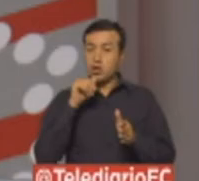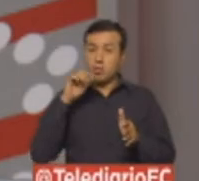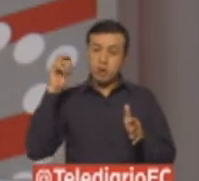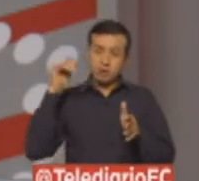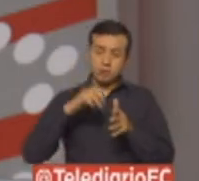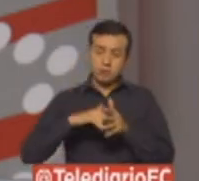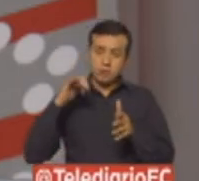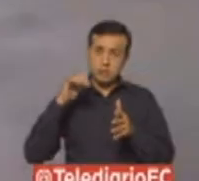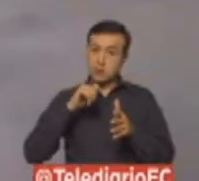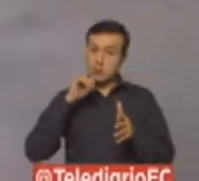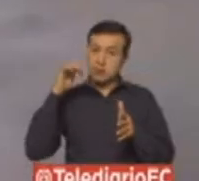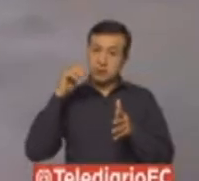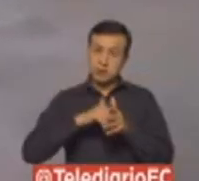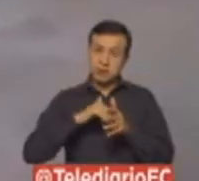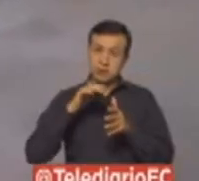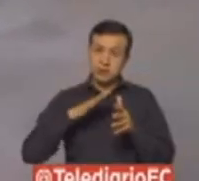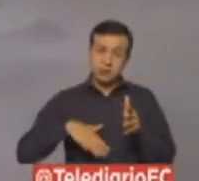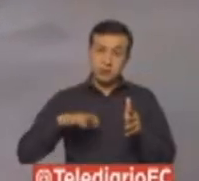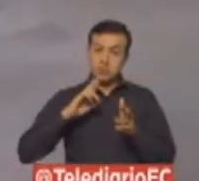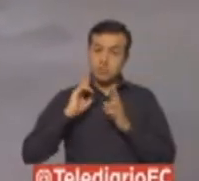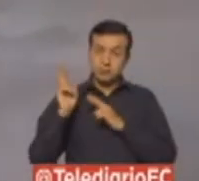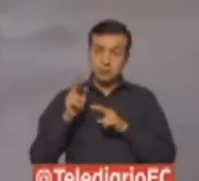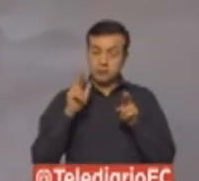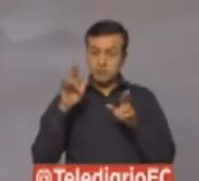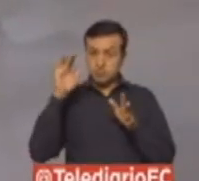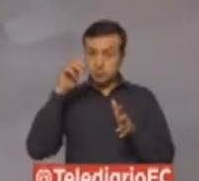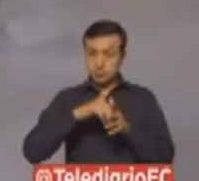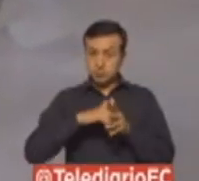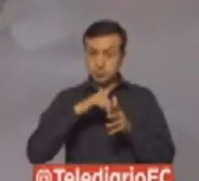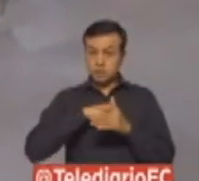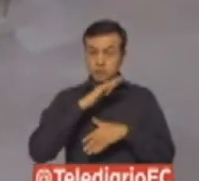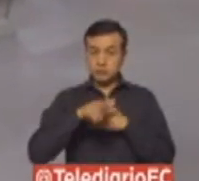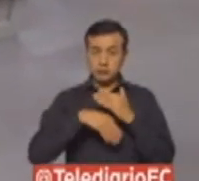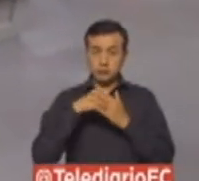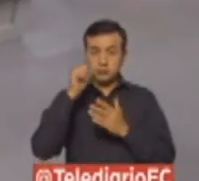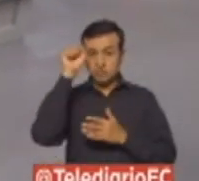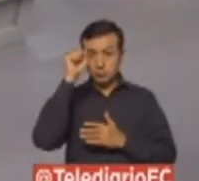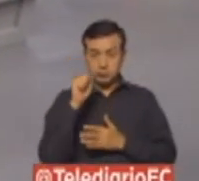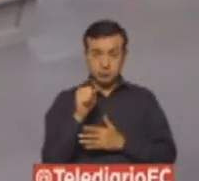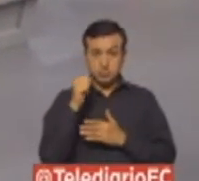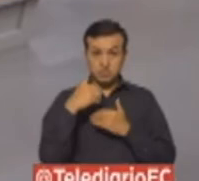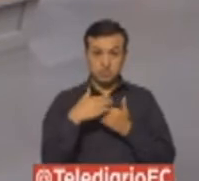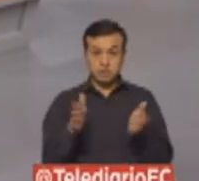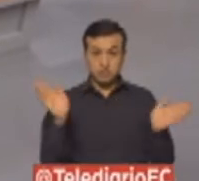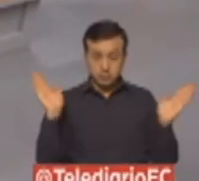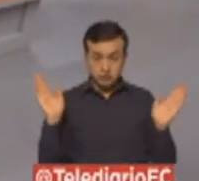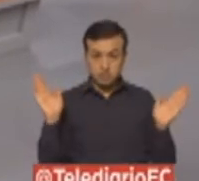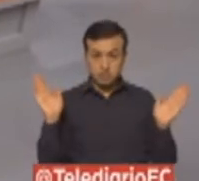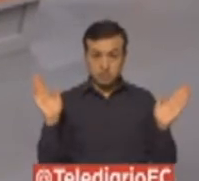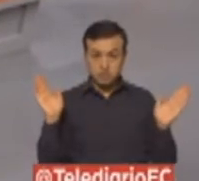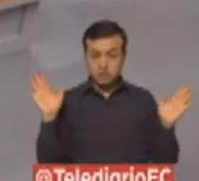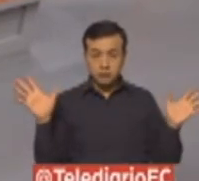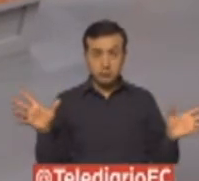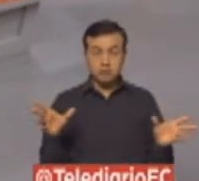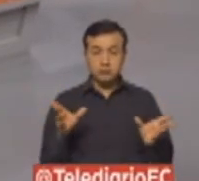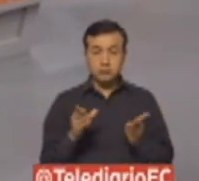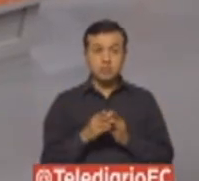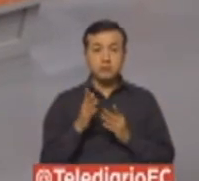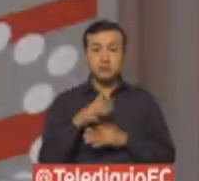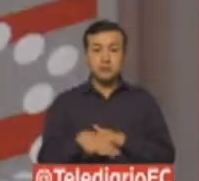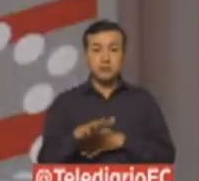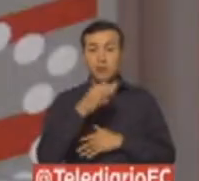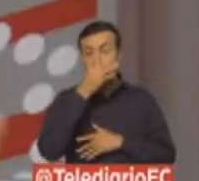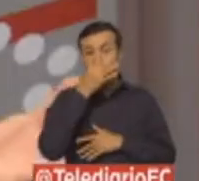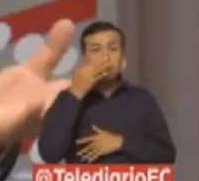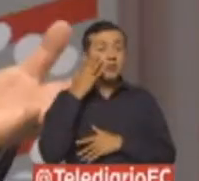todo lo que es vertido en los ríos desde todas las sierras centro del momento que se abre esa compuerta todo eso llega a donde a la